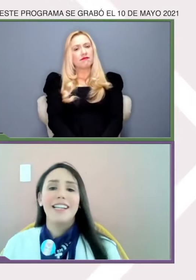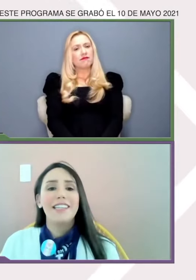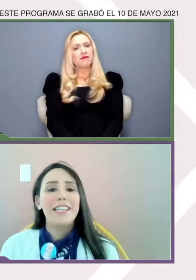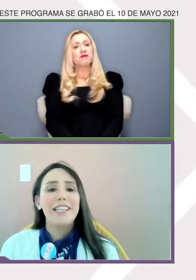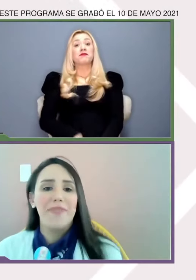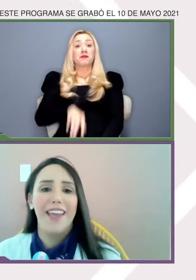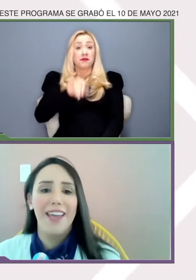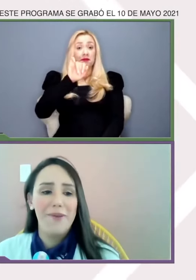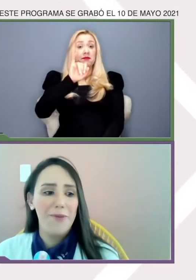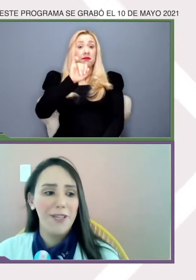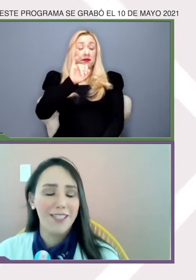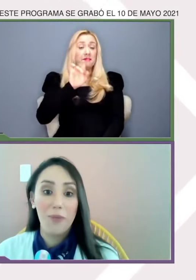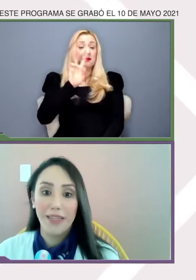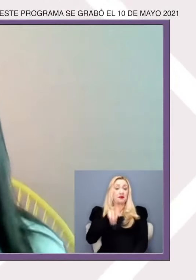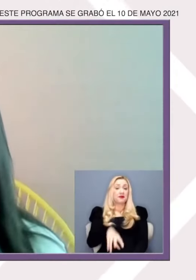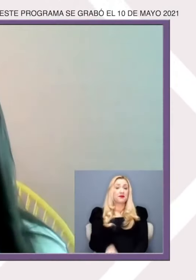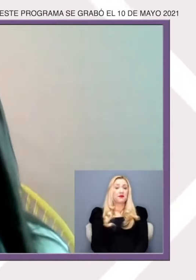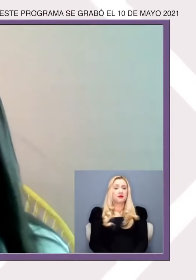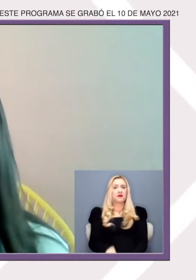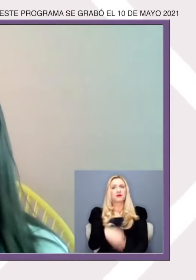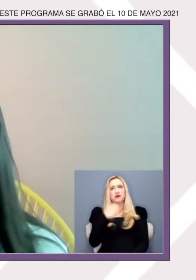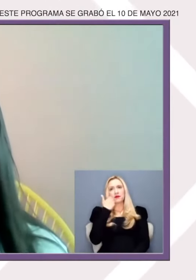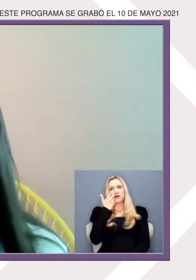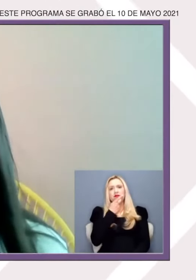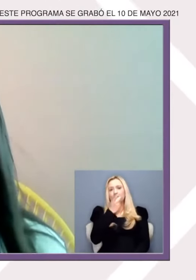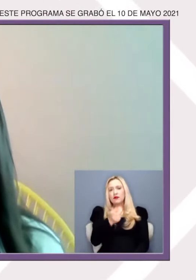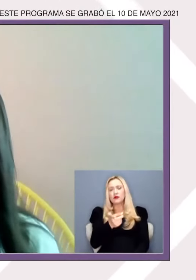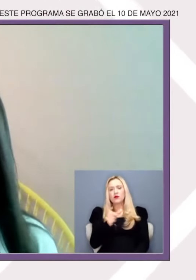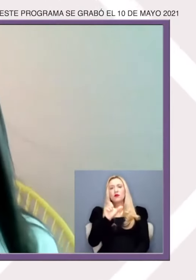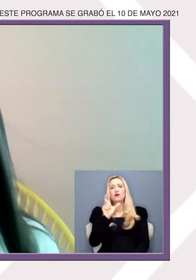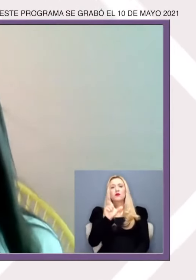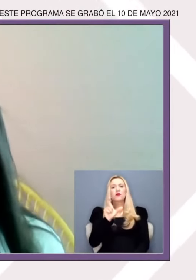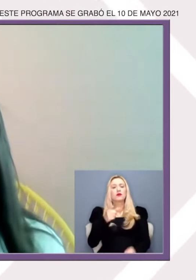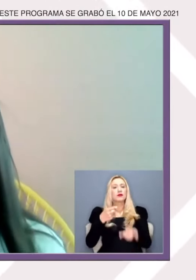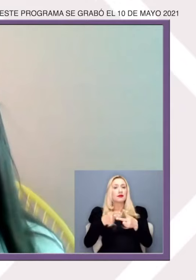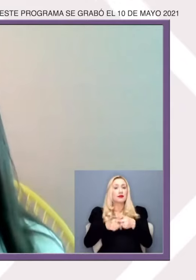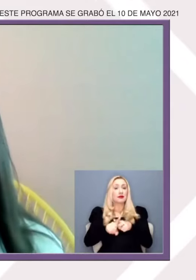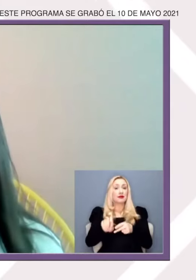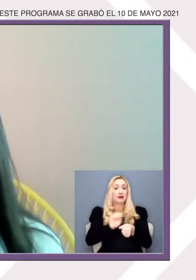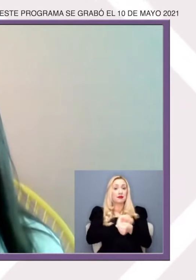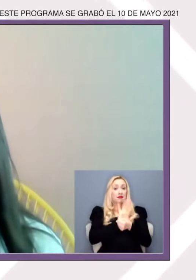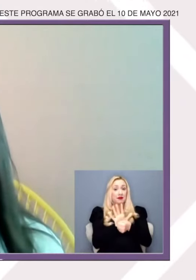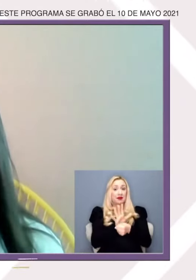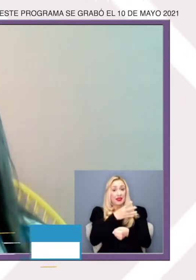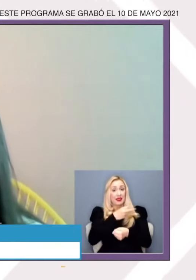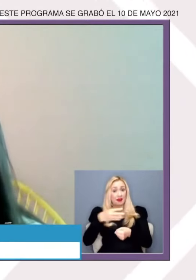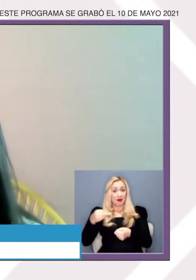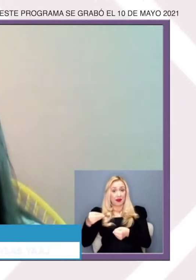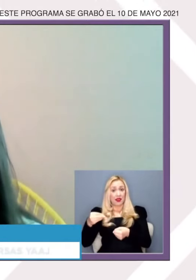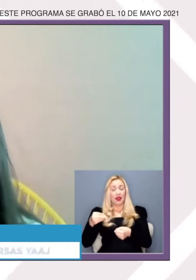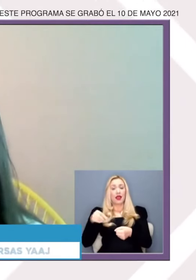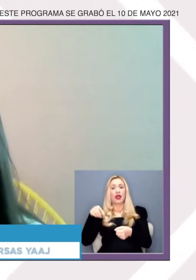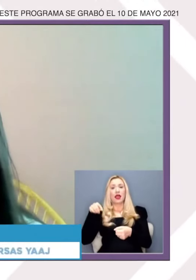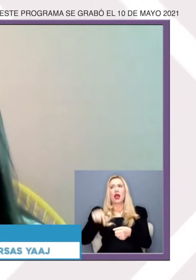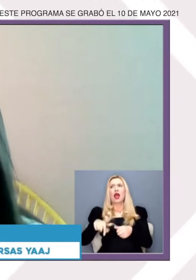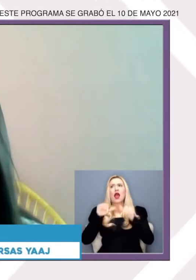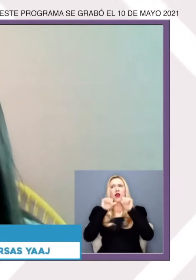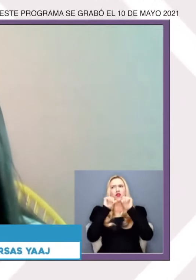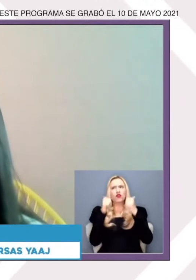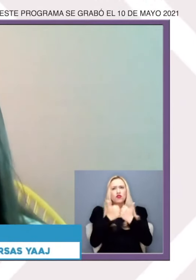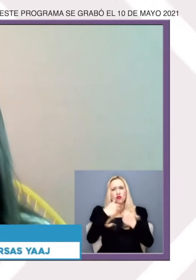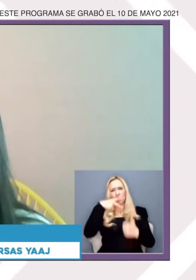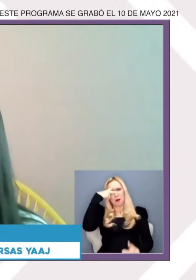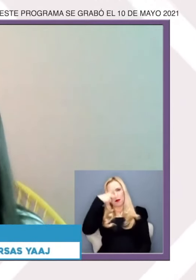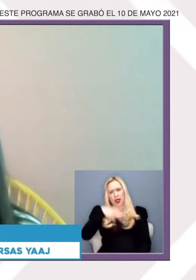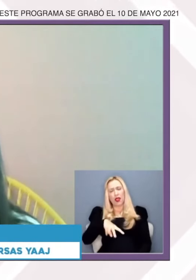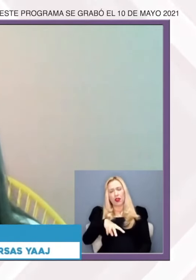Así es, Geraldina. Pues comentarles que desde que inició esta pandemia en la organización YAG México pudimos observar